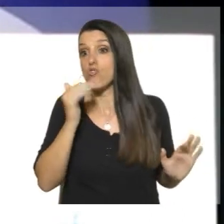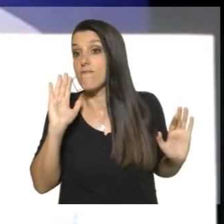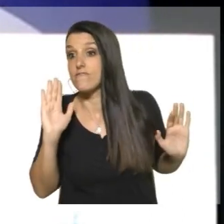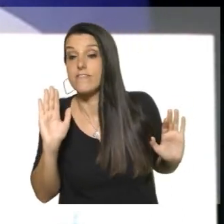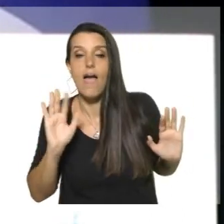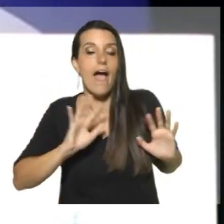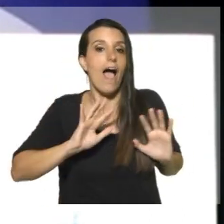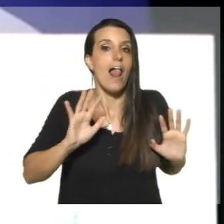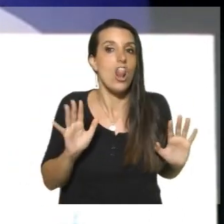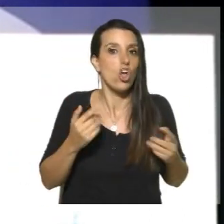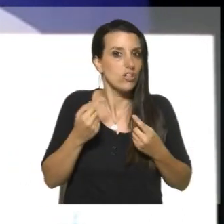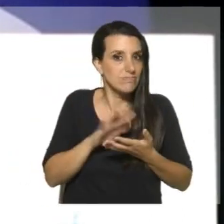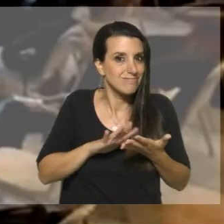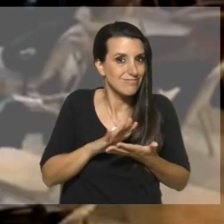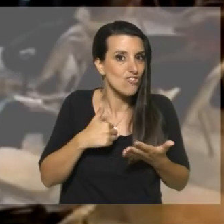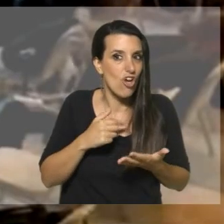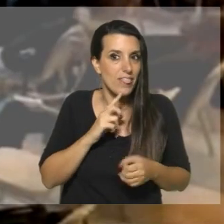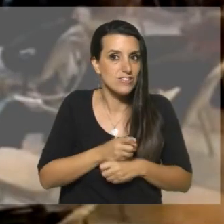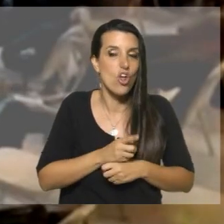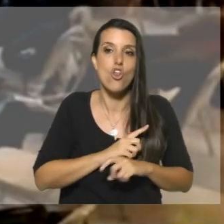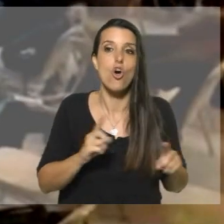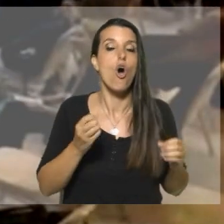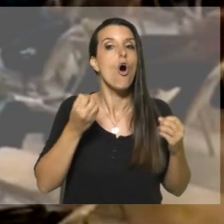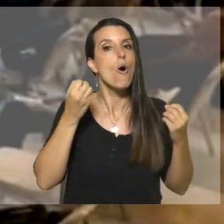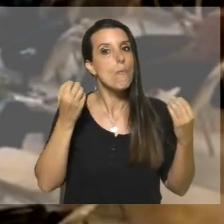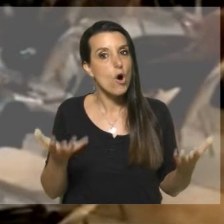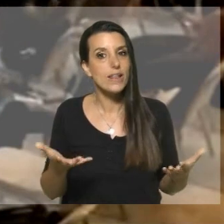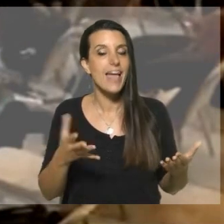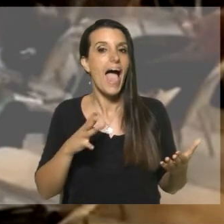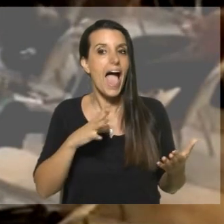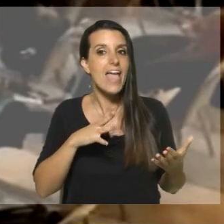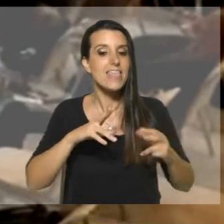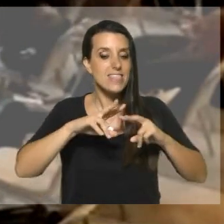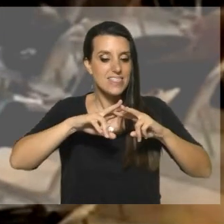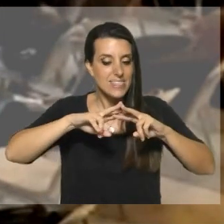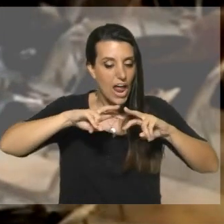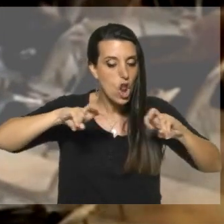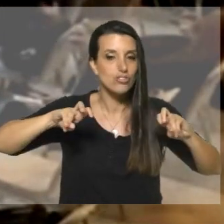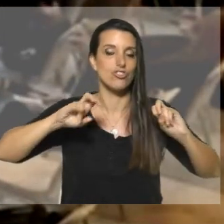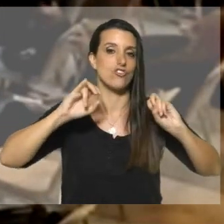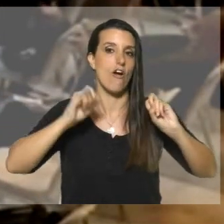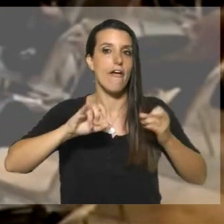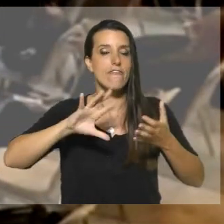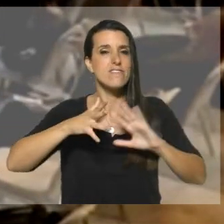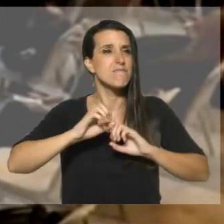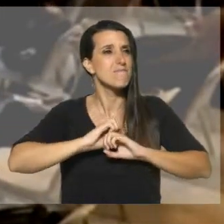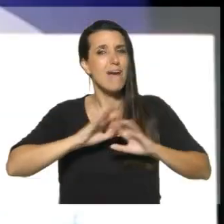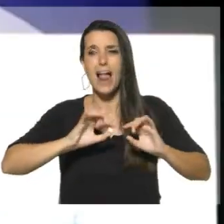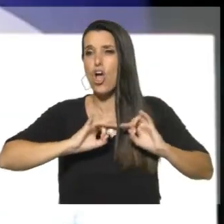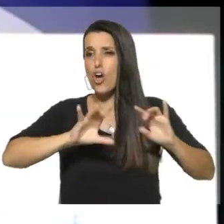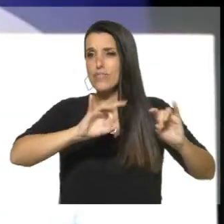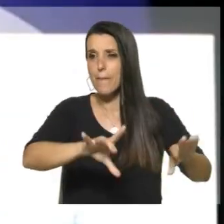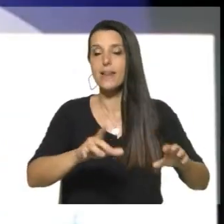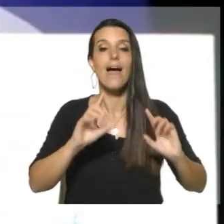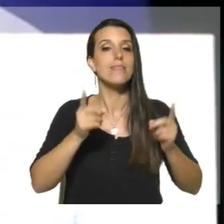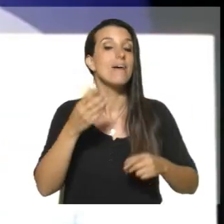de las acciones que estaba tomando. Porque no solo hay diagnóstico, no solo sabemos el mal que se causa,